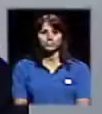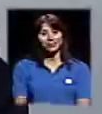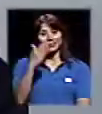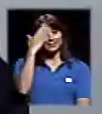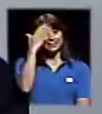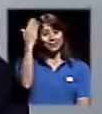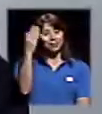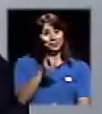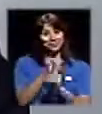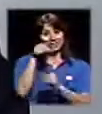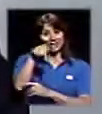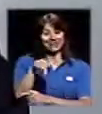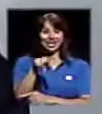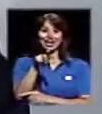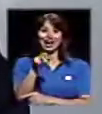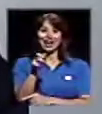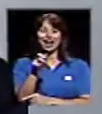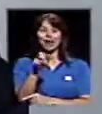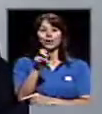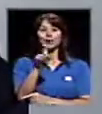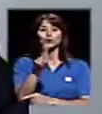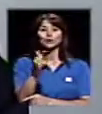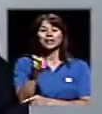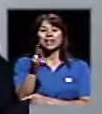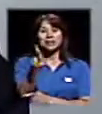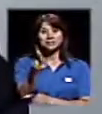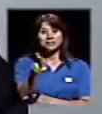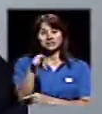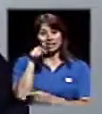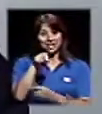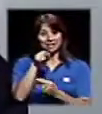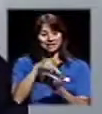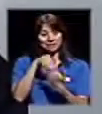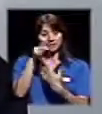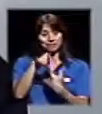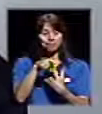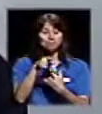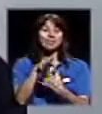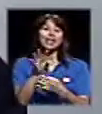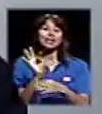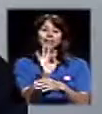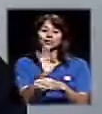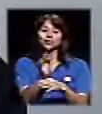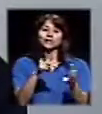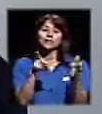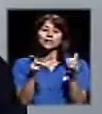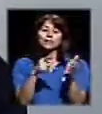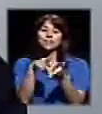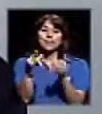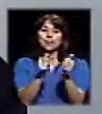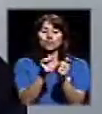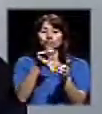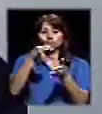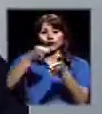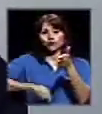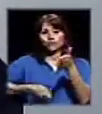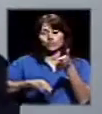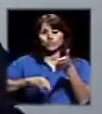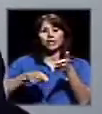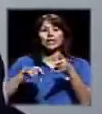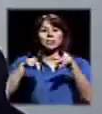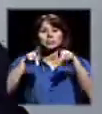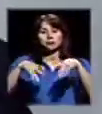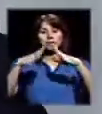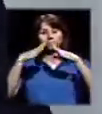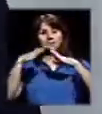Les saludamos desde Canal UCR, este medio televisivo que se paga con los impuestos que tributan los habitantes de este país, y en